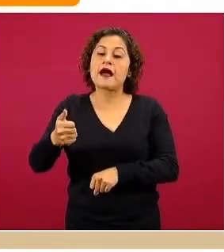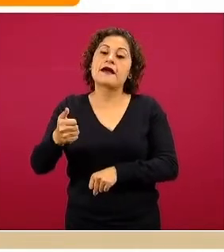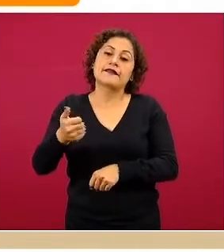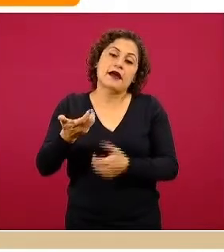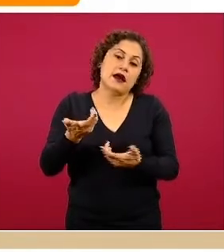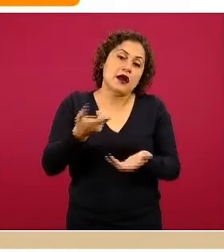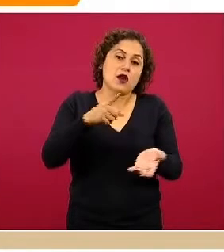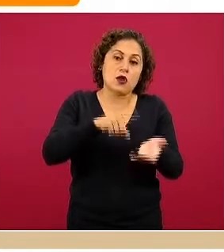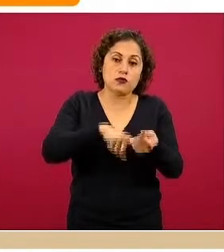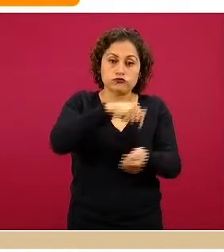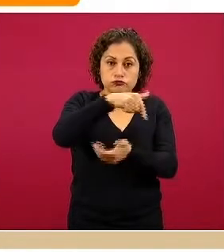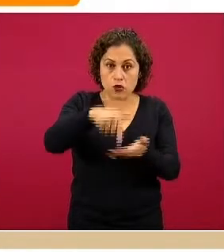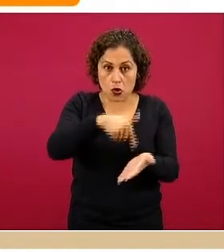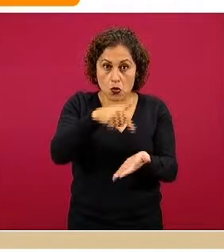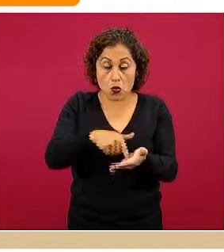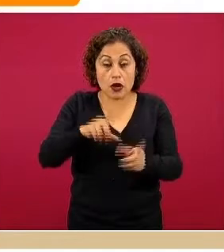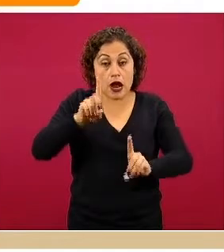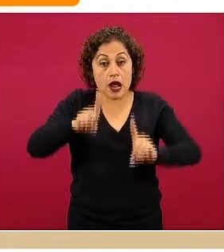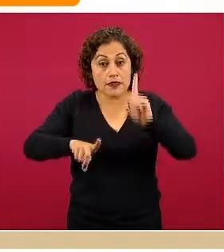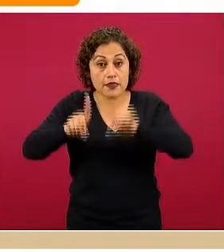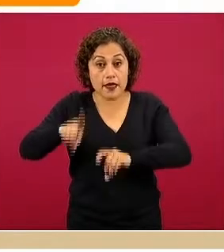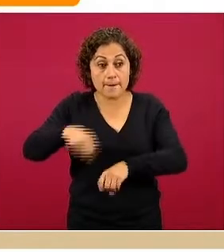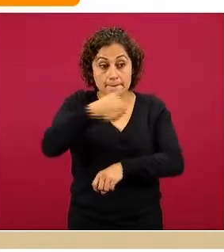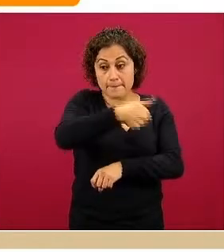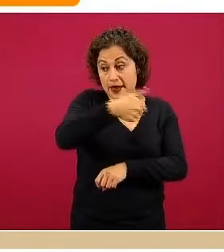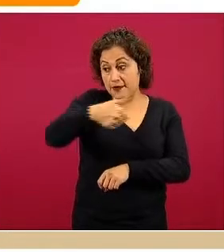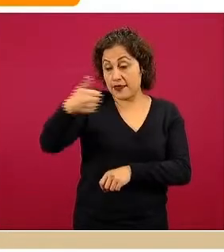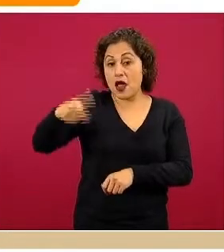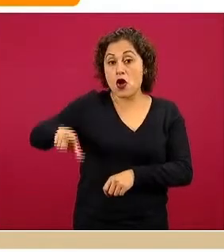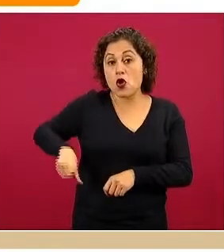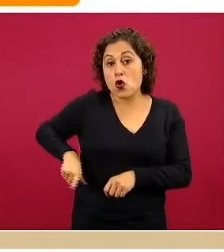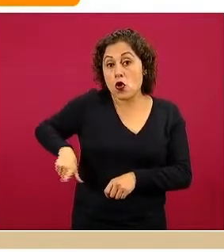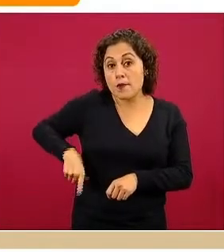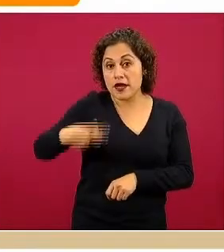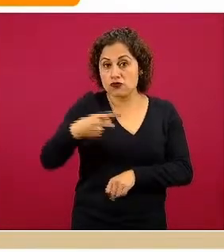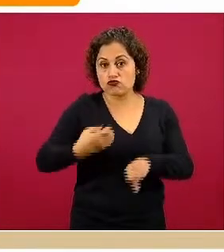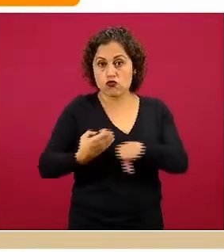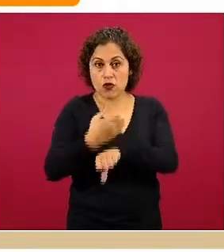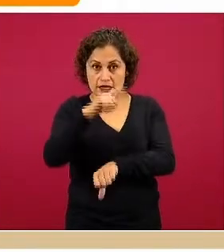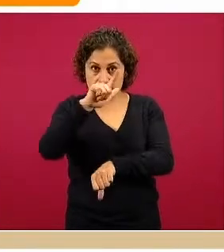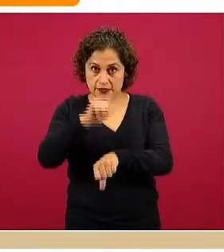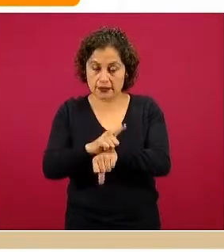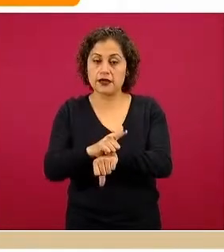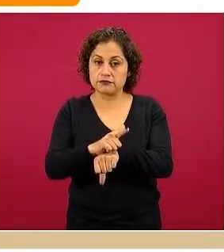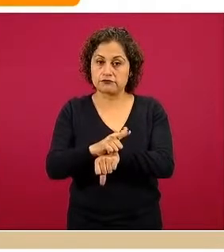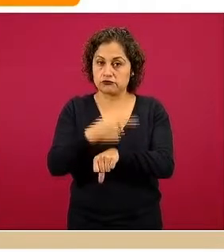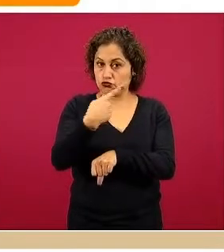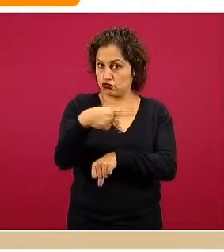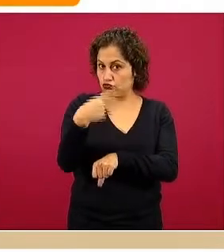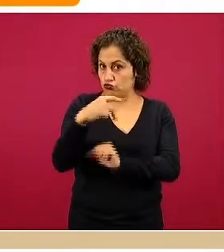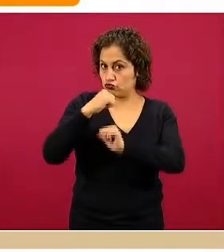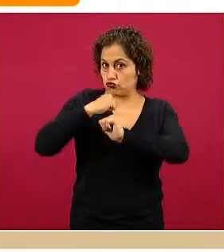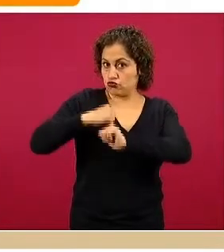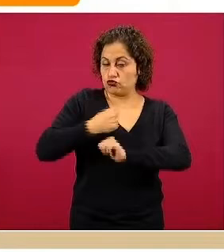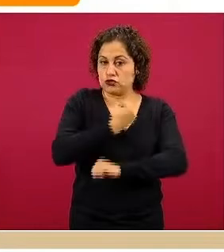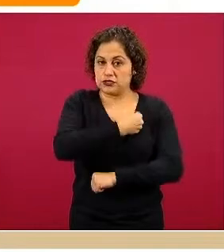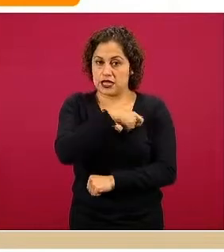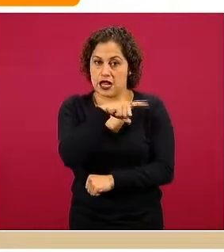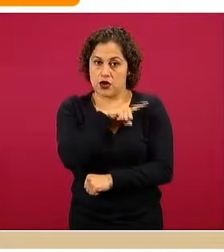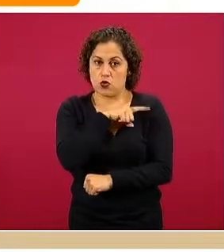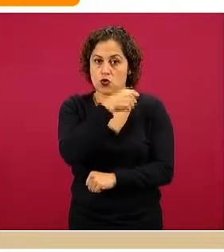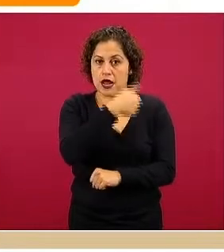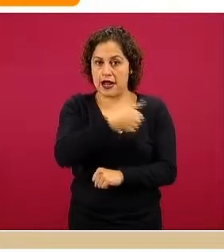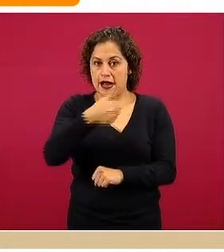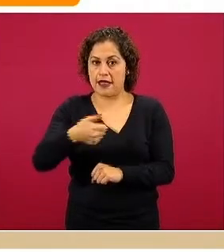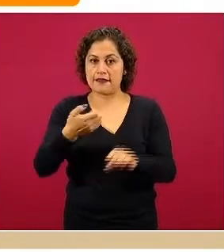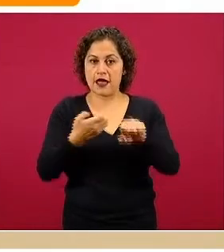a cómo cada gobierno estatal, que es la autoridad sanitaria local, el gobierno